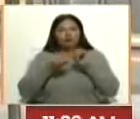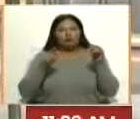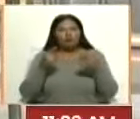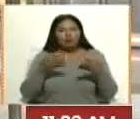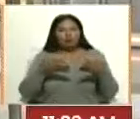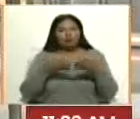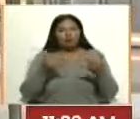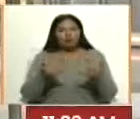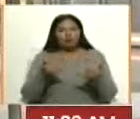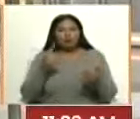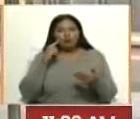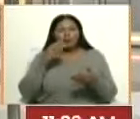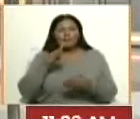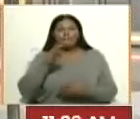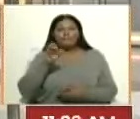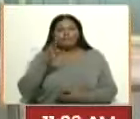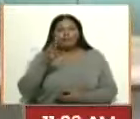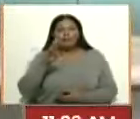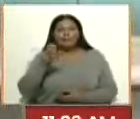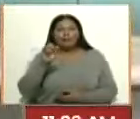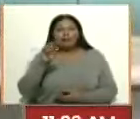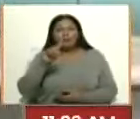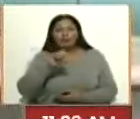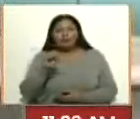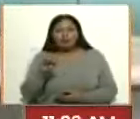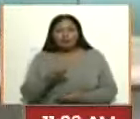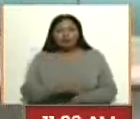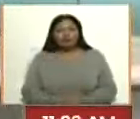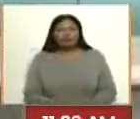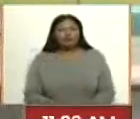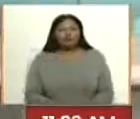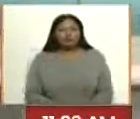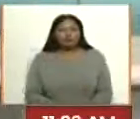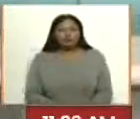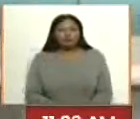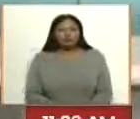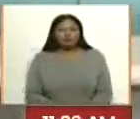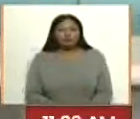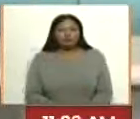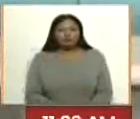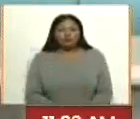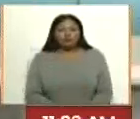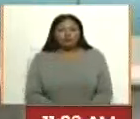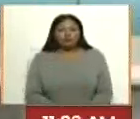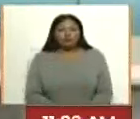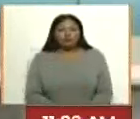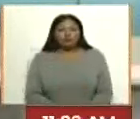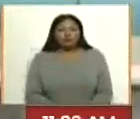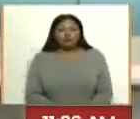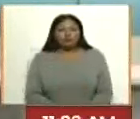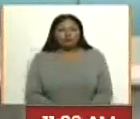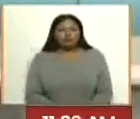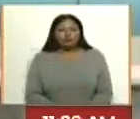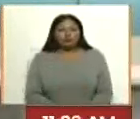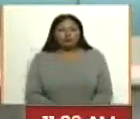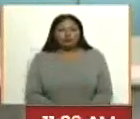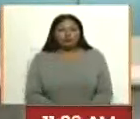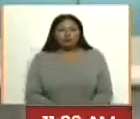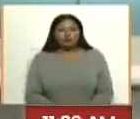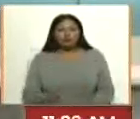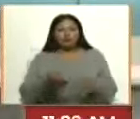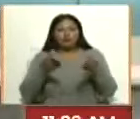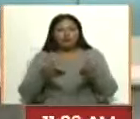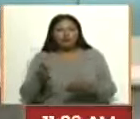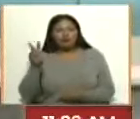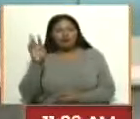mesa que se instaló en Barbados. ¿Cómo ves el escenario? ¿Cómo ves el escenario toda vez que, bueno, el gobierno venezolano ha dicho, bueno,